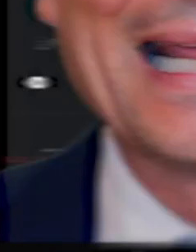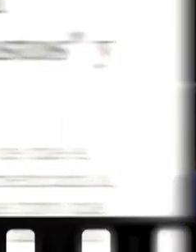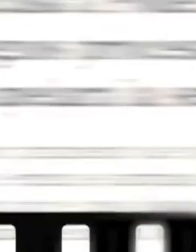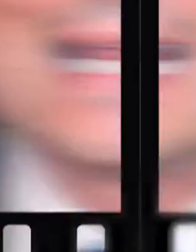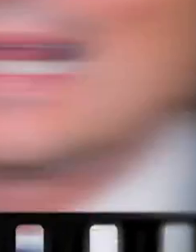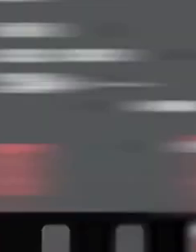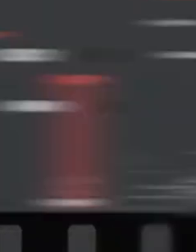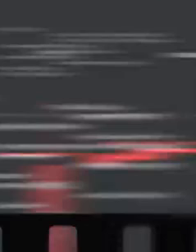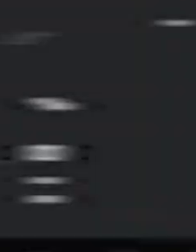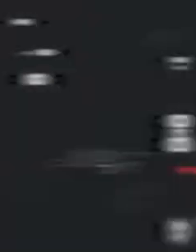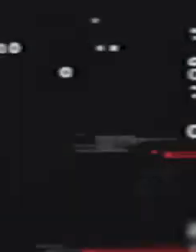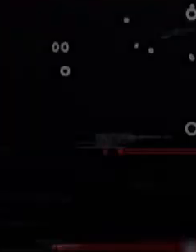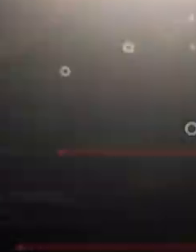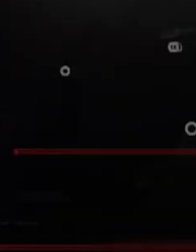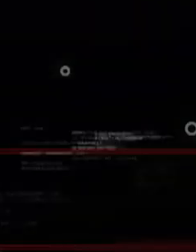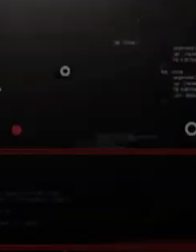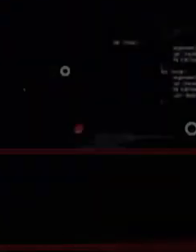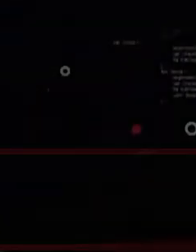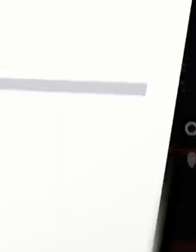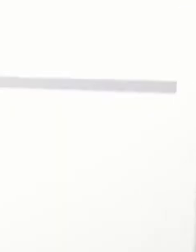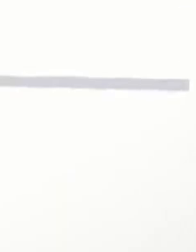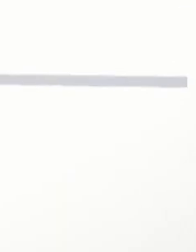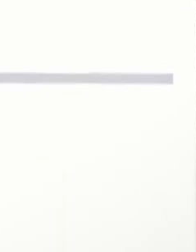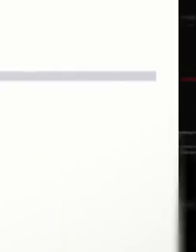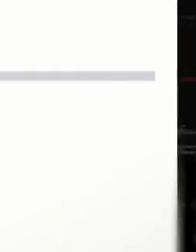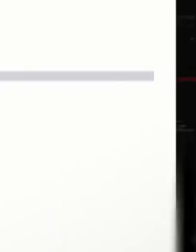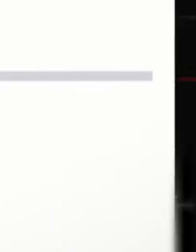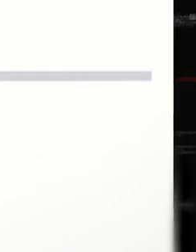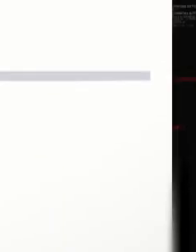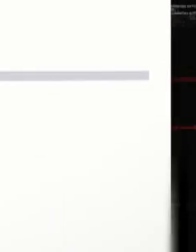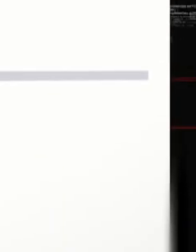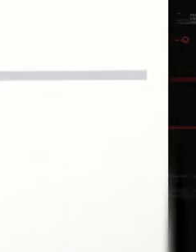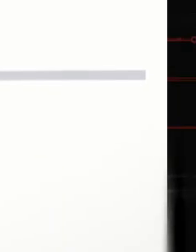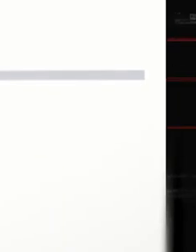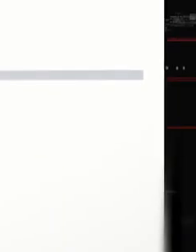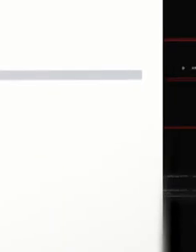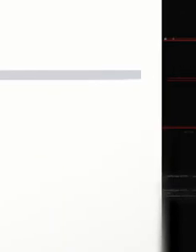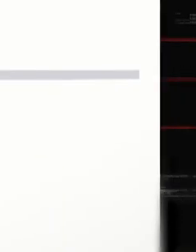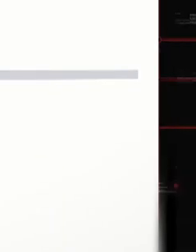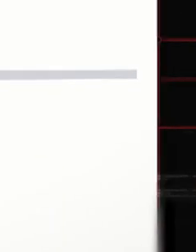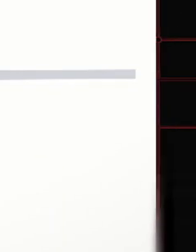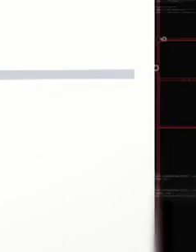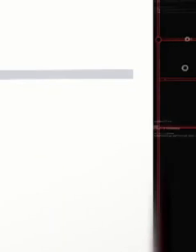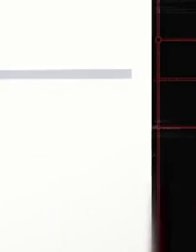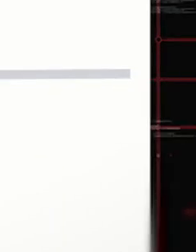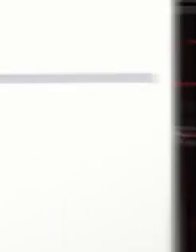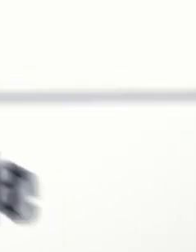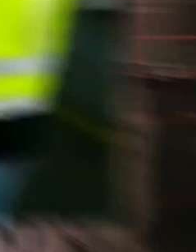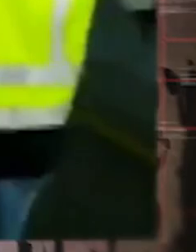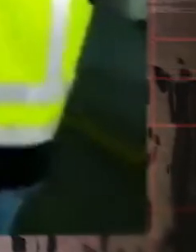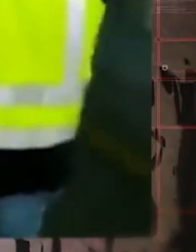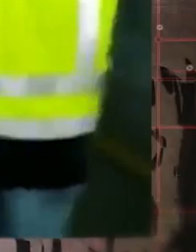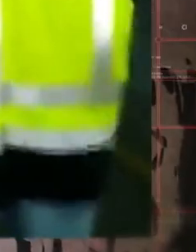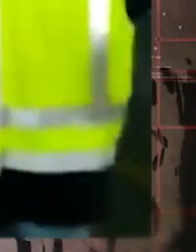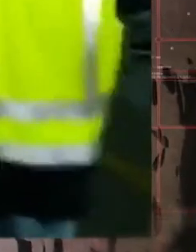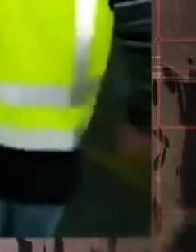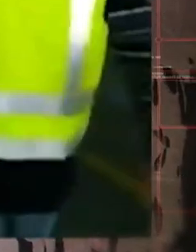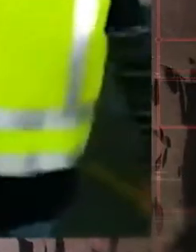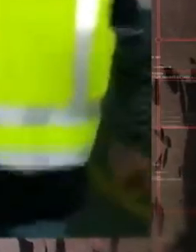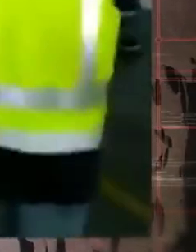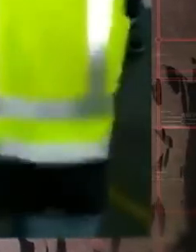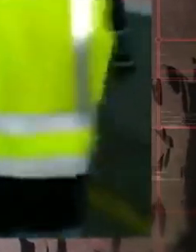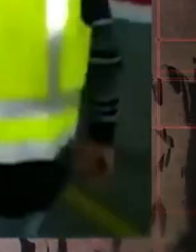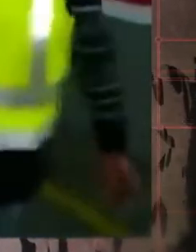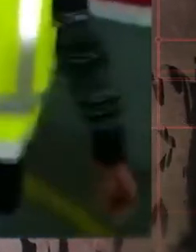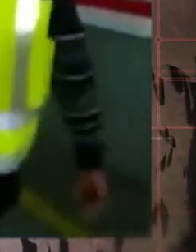México. 1. Medios desinforman sobre la liberación de Emilio L. En noviembre de 2021, Emilio